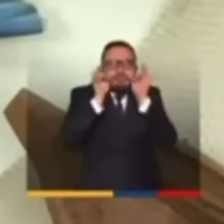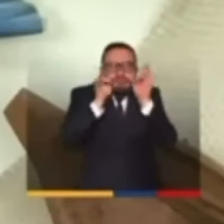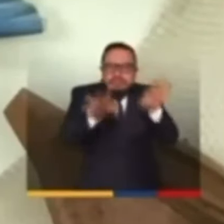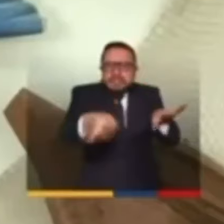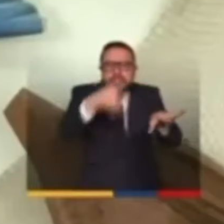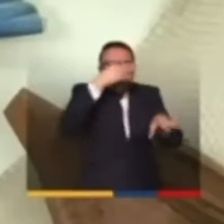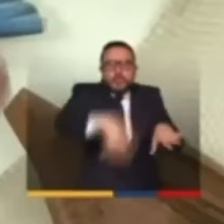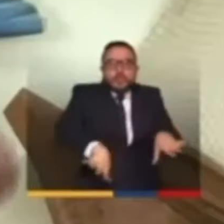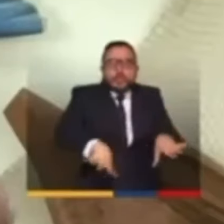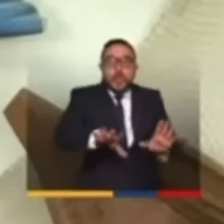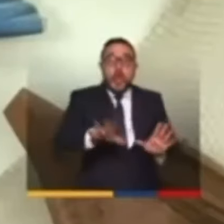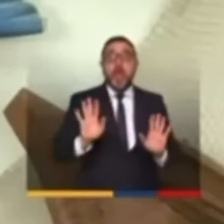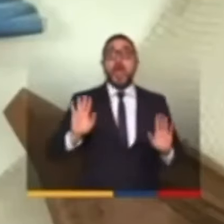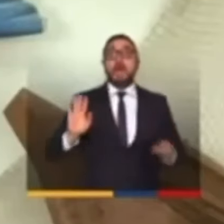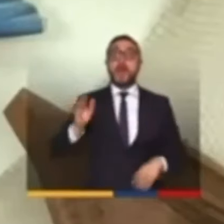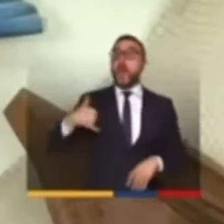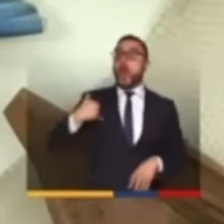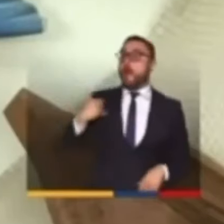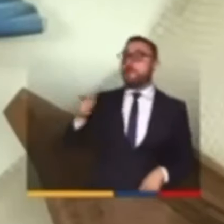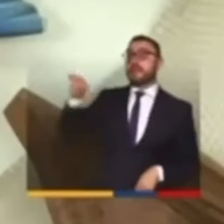Bueno, los jóvenes que protestan allá,